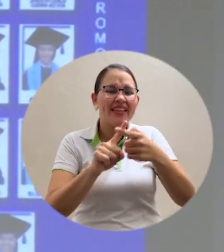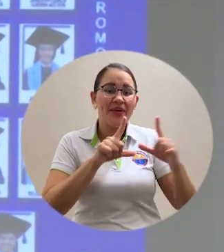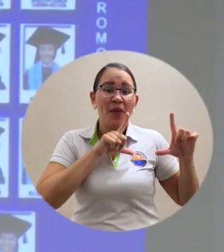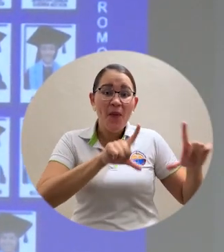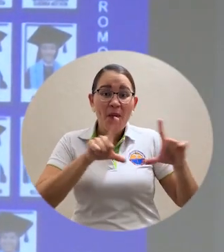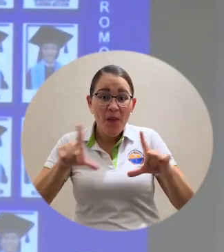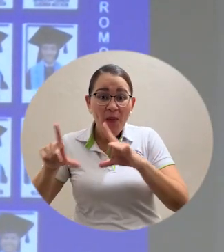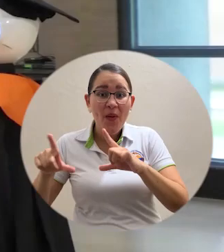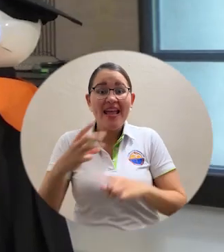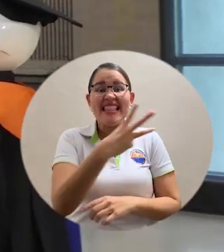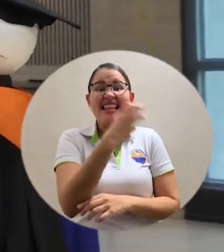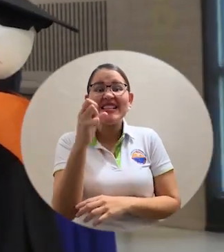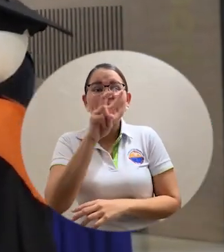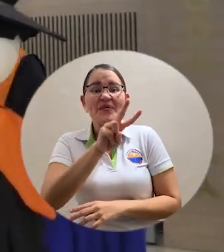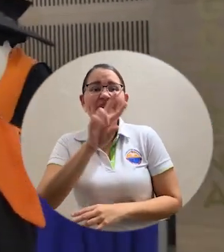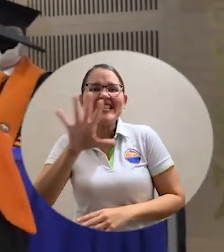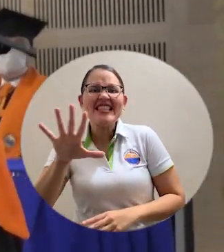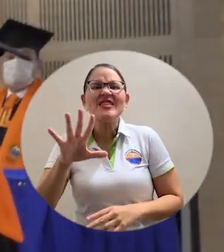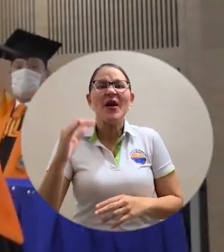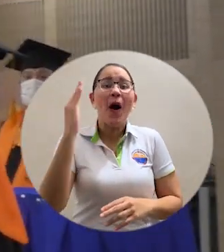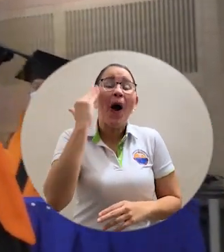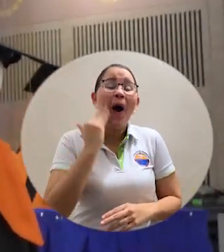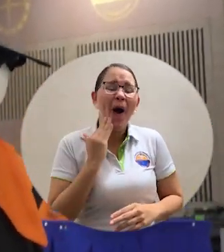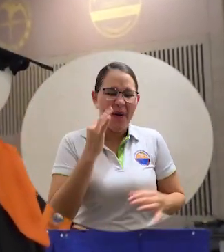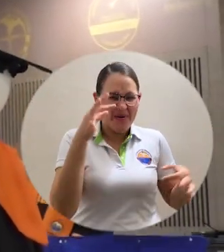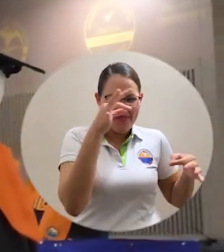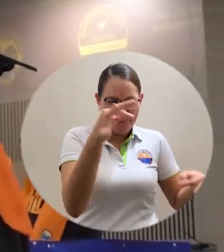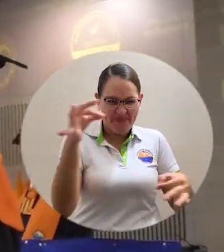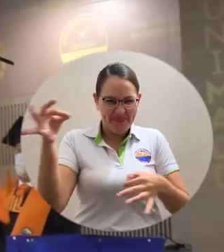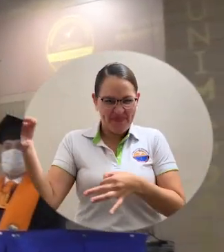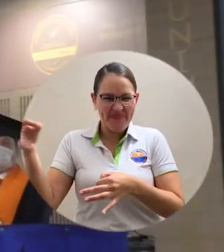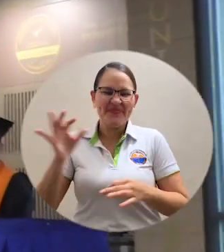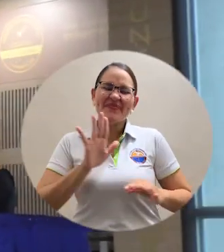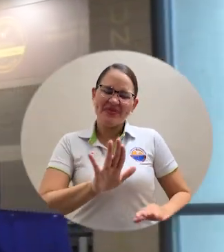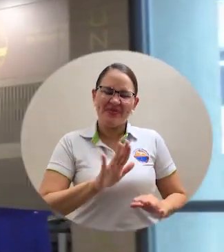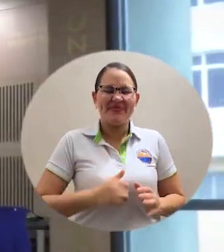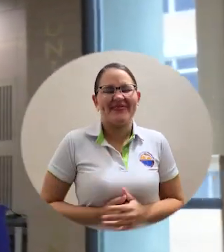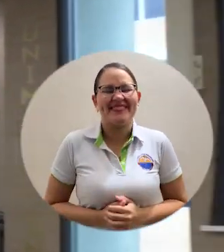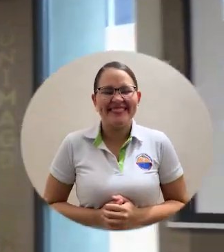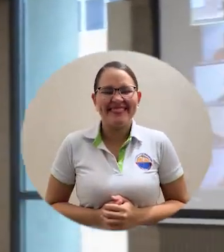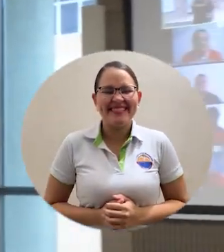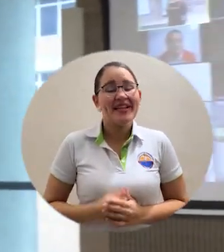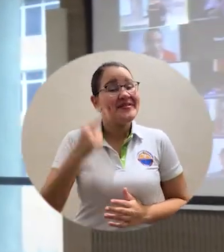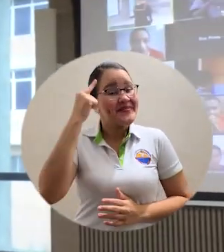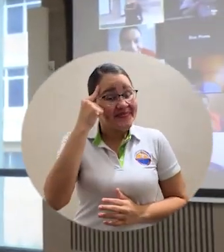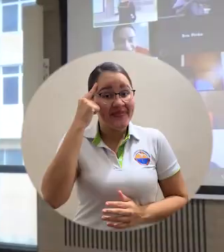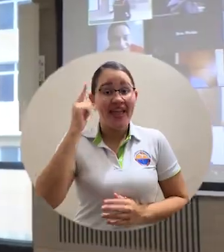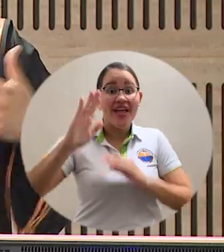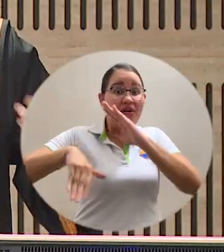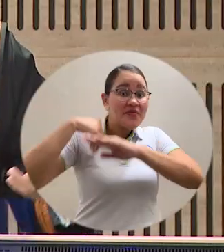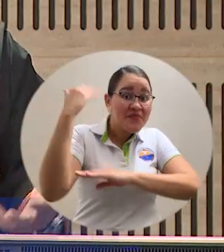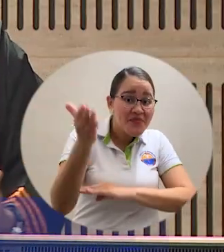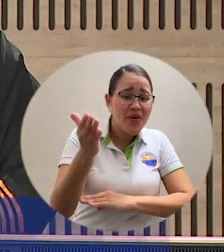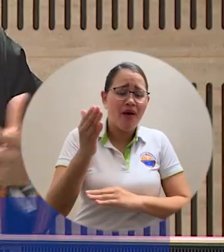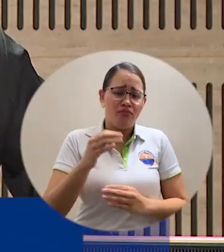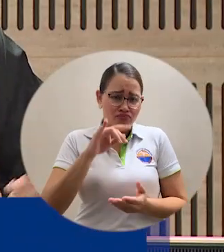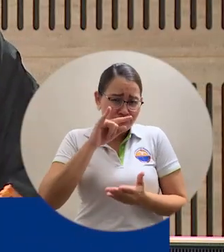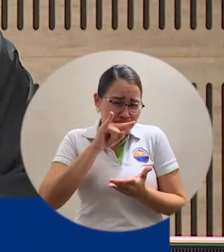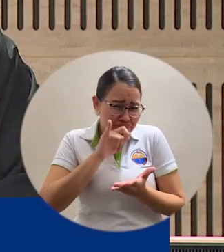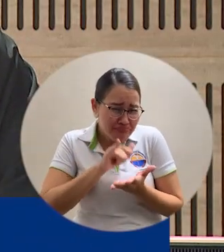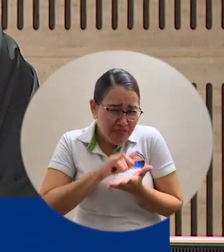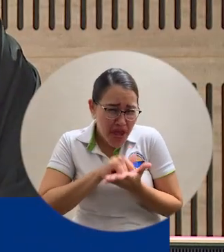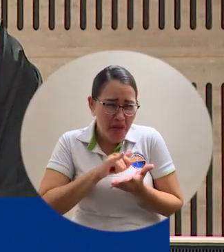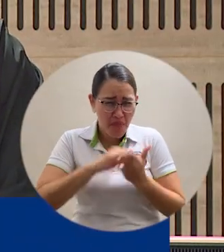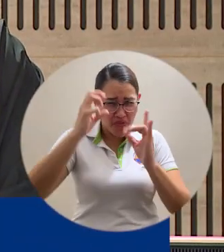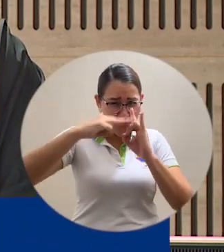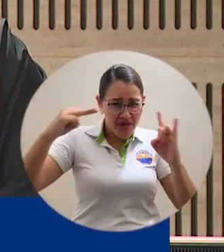virtual en la que 325 jóvenes recibieron su título de pregrado. Creo que después de esto la universidad no va a ser la misma ni ustedes van a